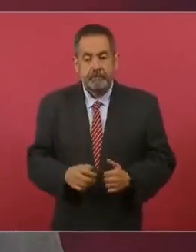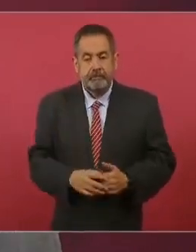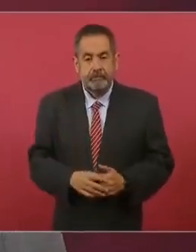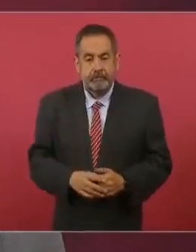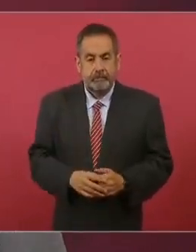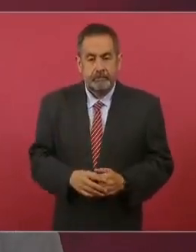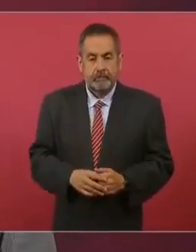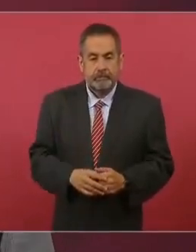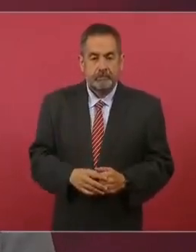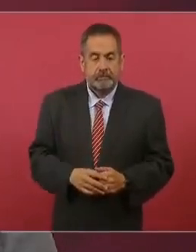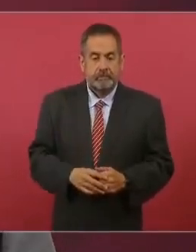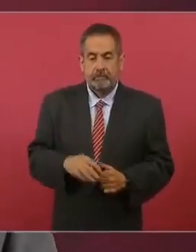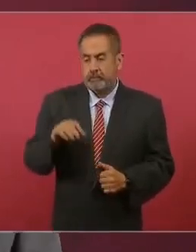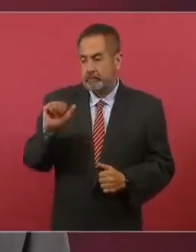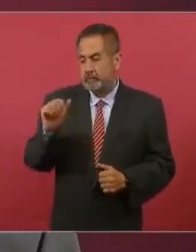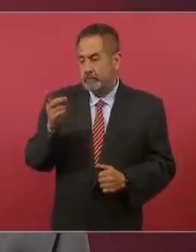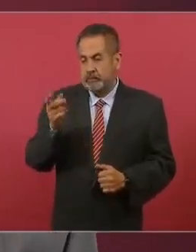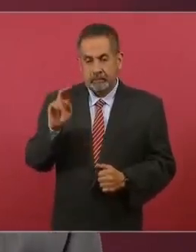Adán